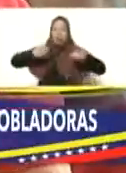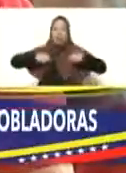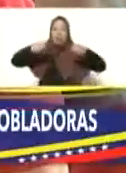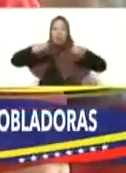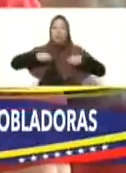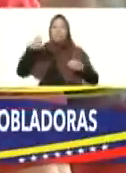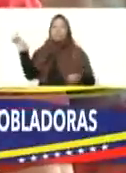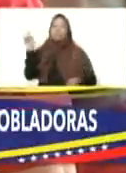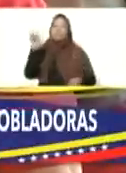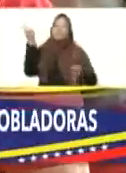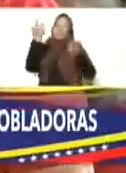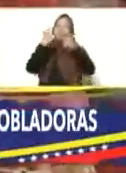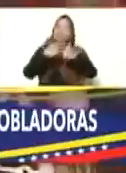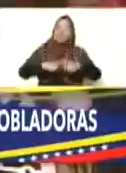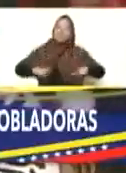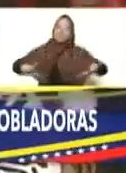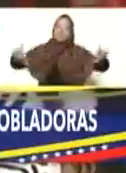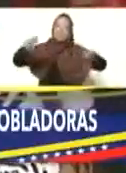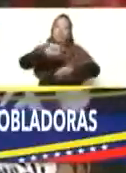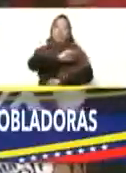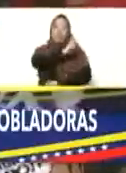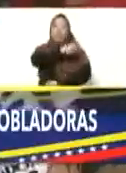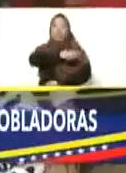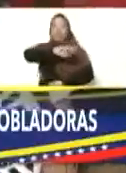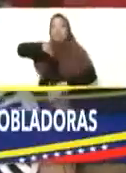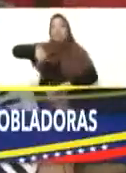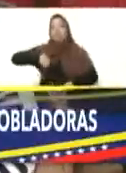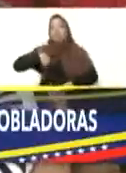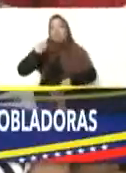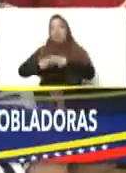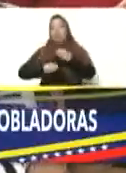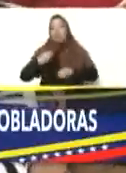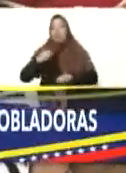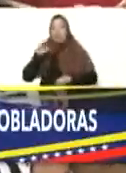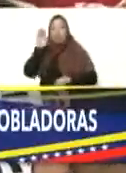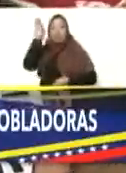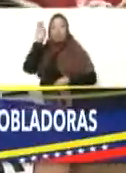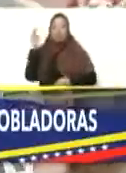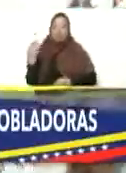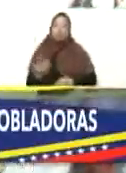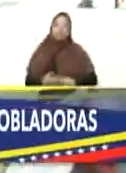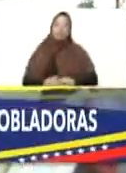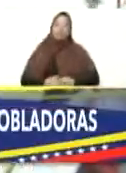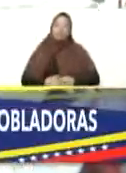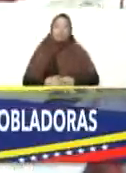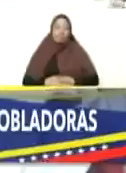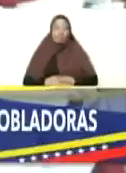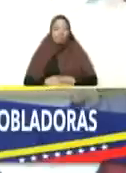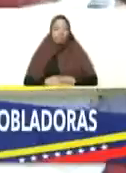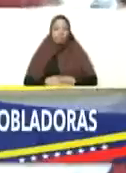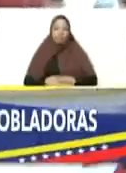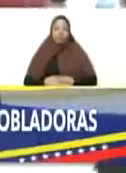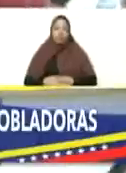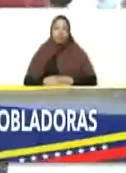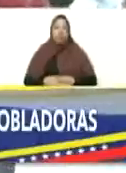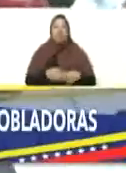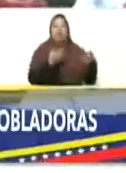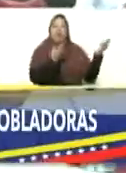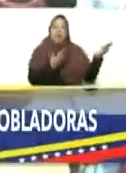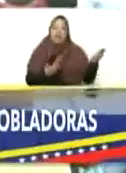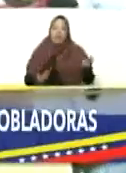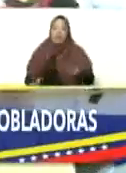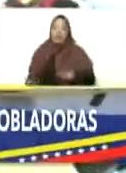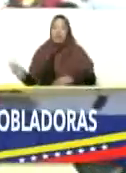suena mi vida nosotros queremos crear presidenta de venido a su patria